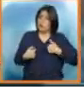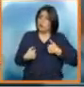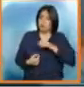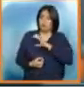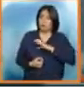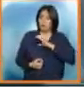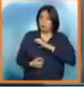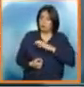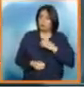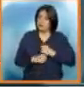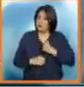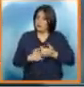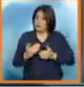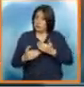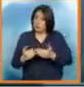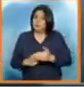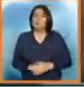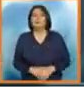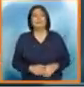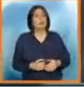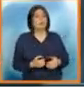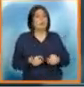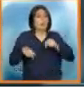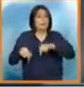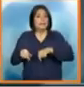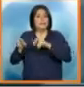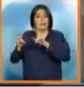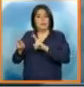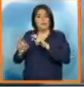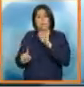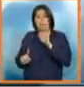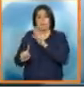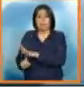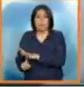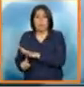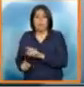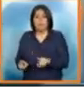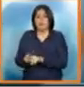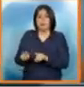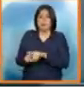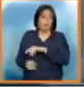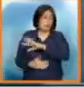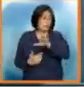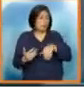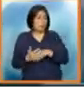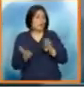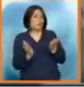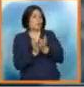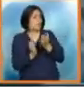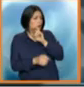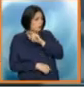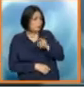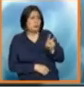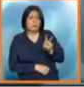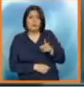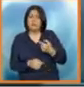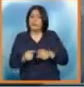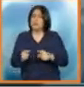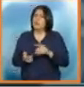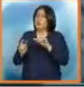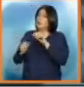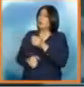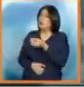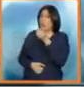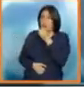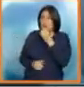trabajar de forma efectiva. Tanto el tema del bullying como también lo que he observado en todo el colegio, señor Tejeda, es sobre la anorexia y